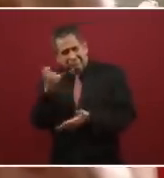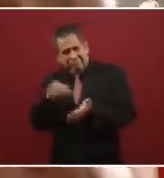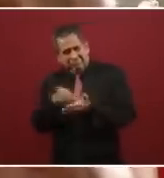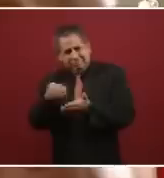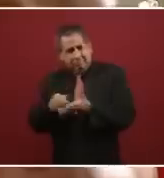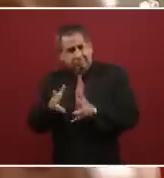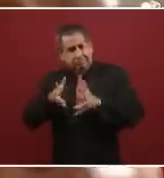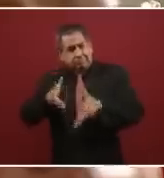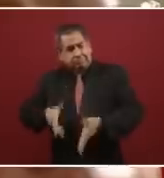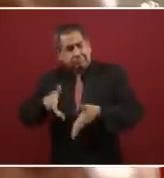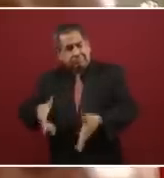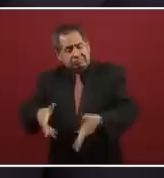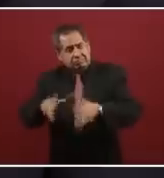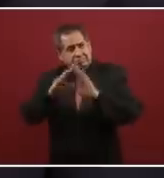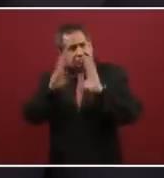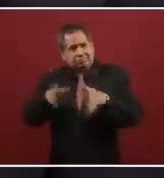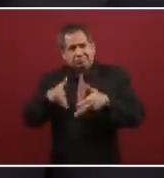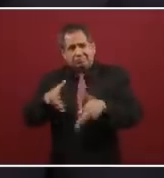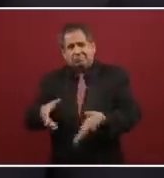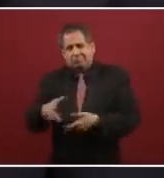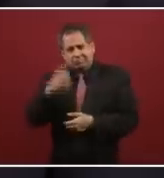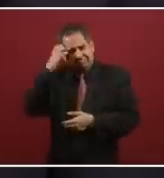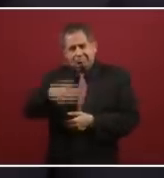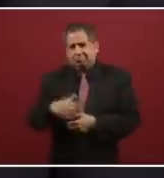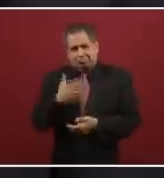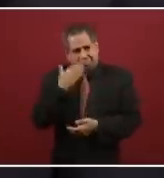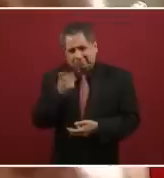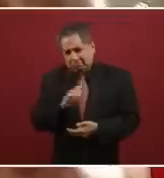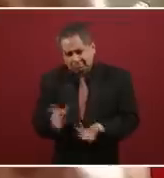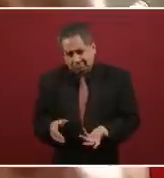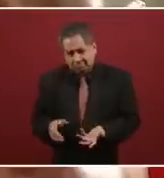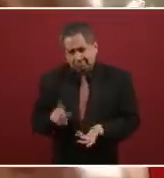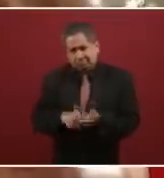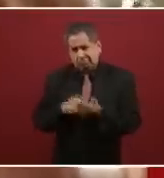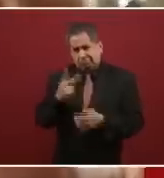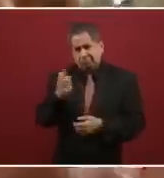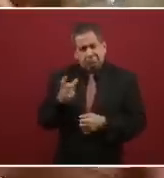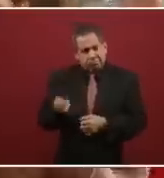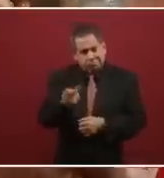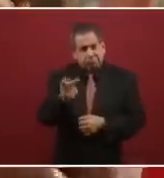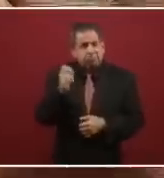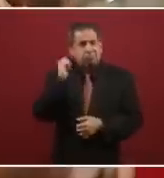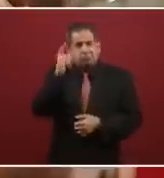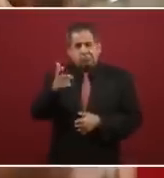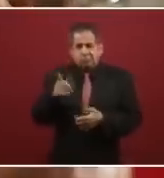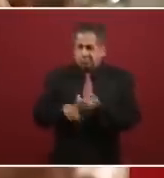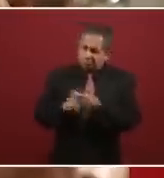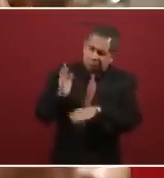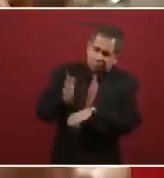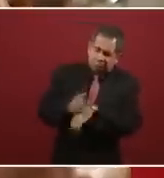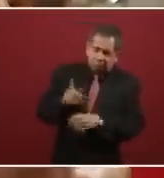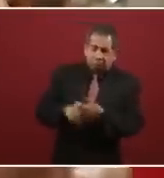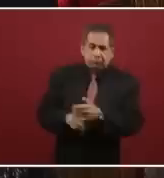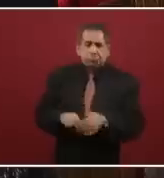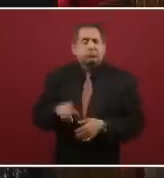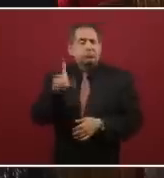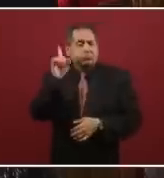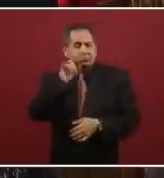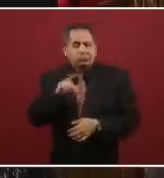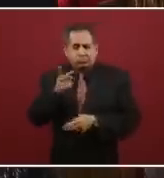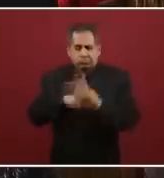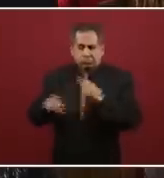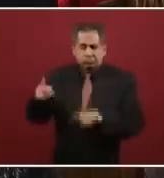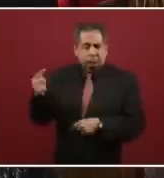millones y dejarlo en bodega es hasta criminal. Esa es mi segunda pregunta, presidente. ¿Habrá alguna sanción? Mañana viene el